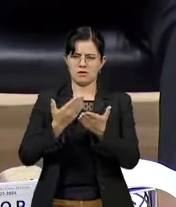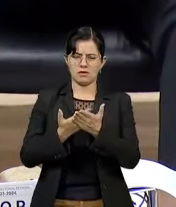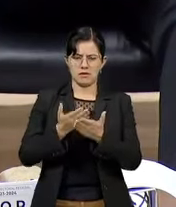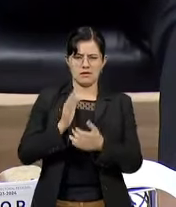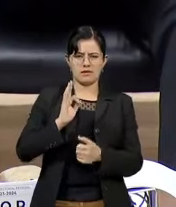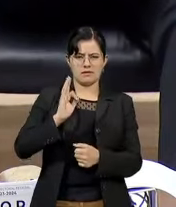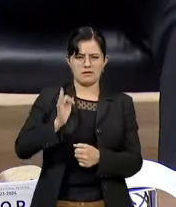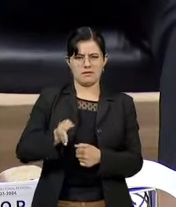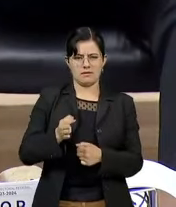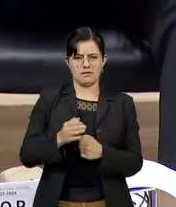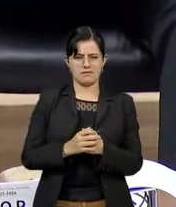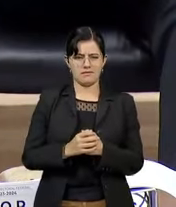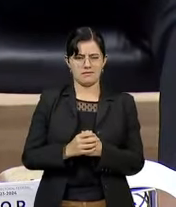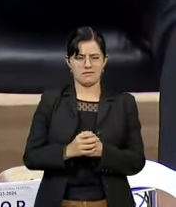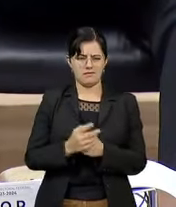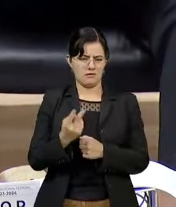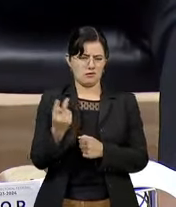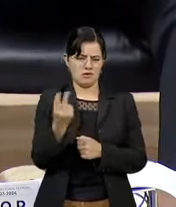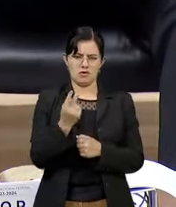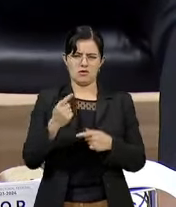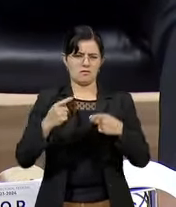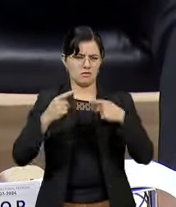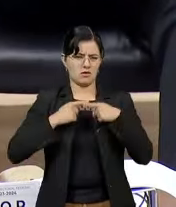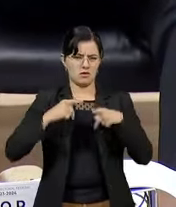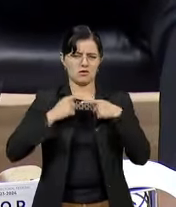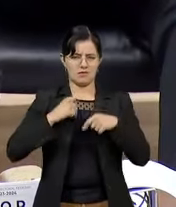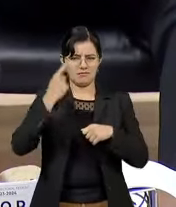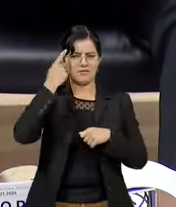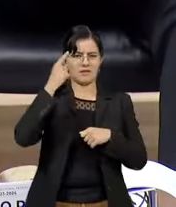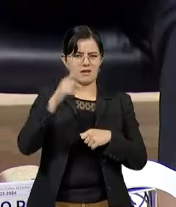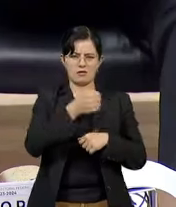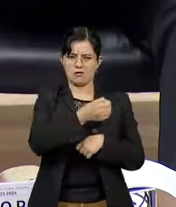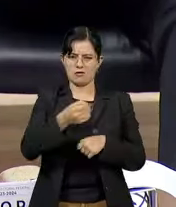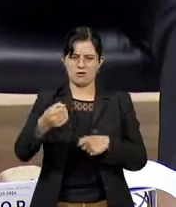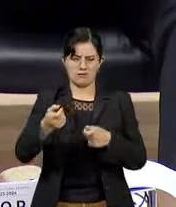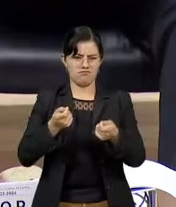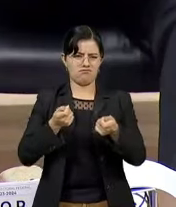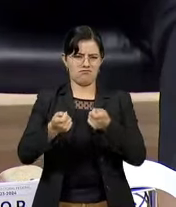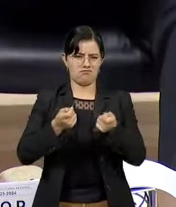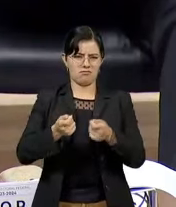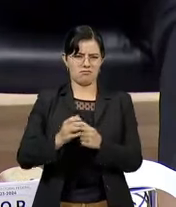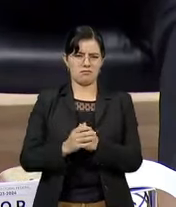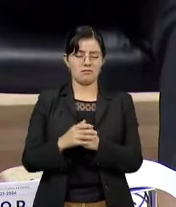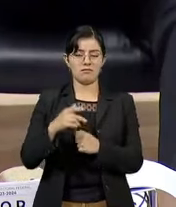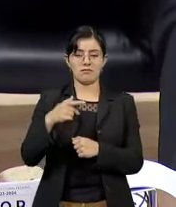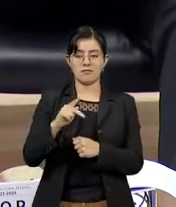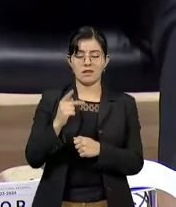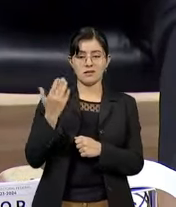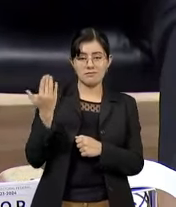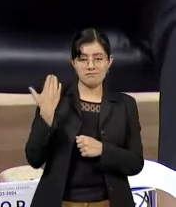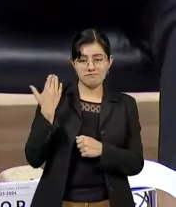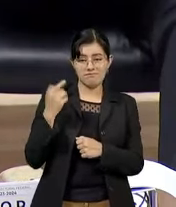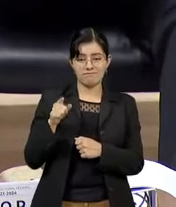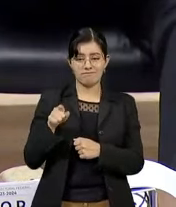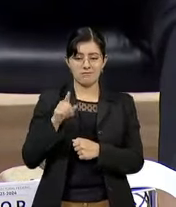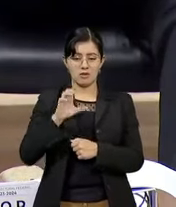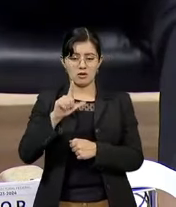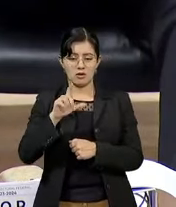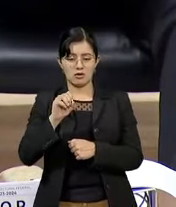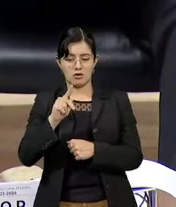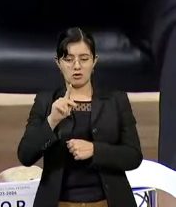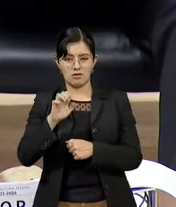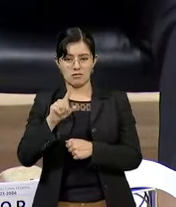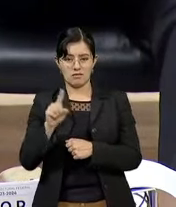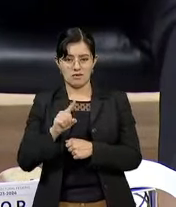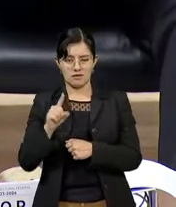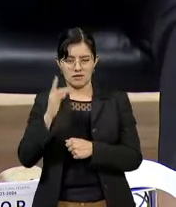hecho de ambas personas para moderar recientemente López San Martín ha hecho una declaración